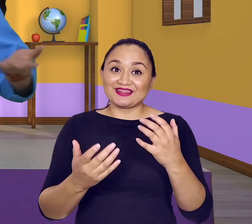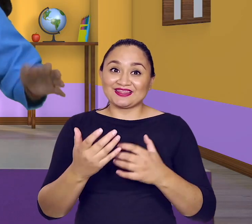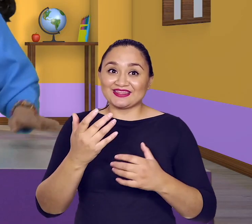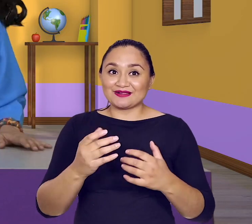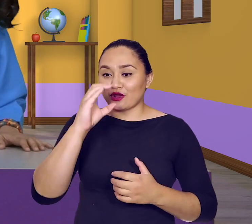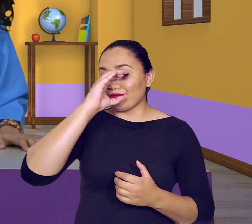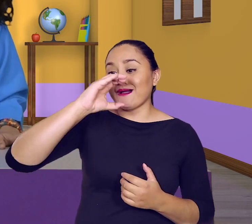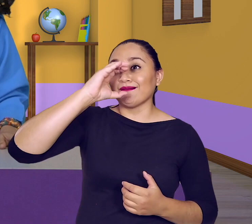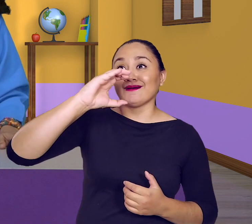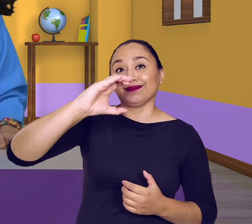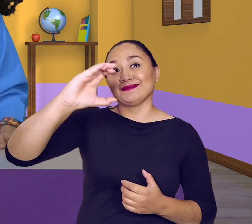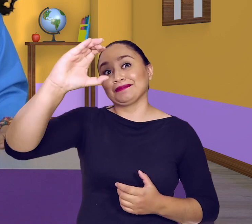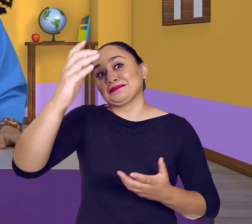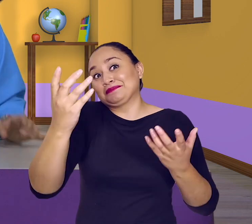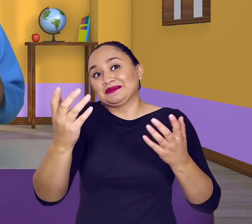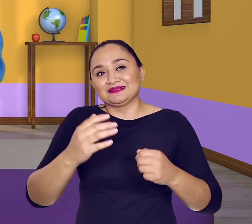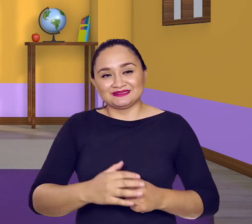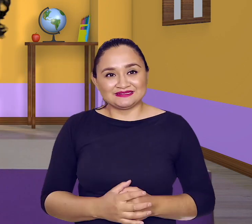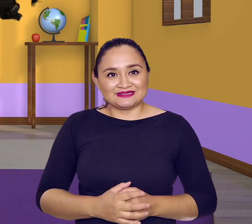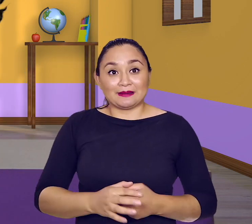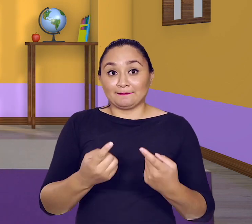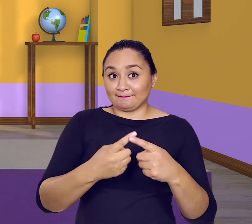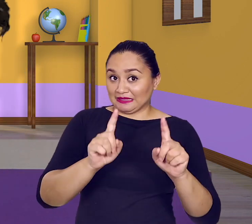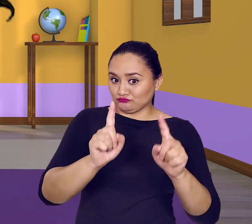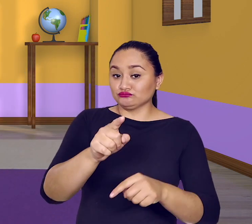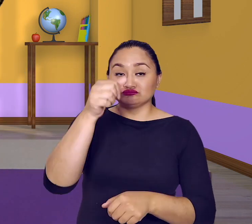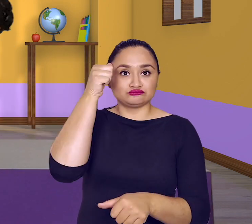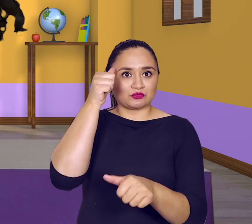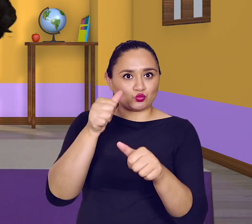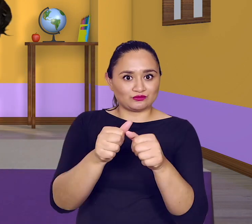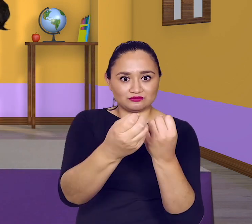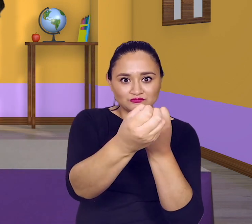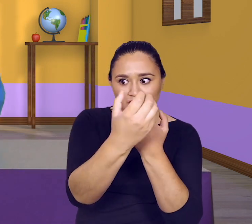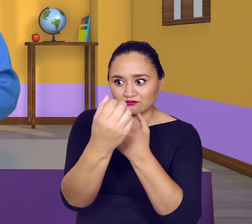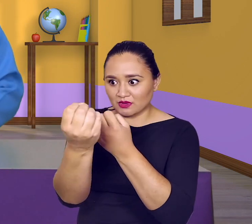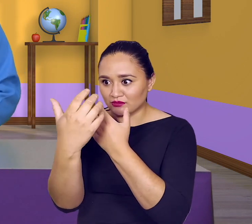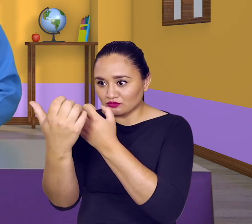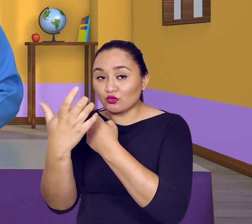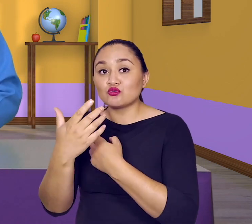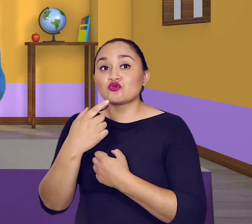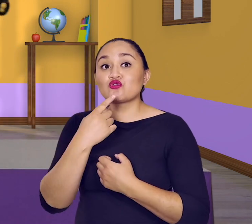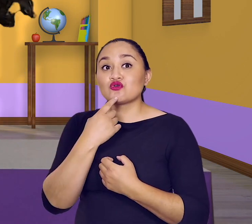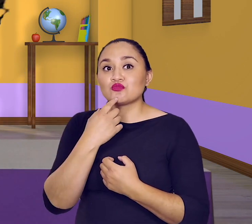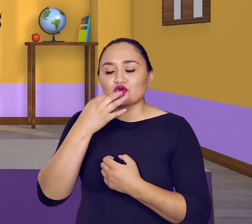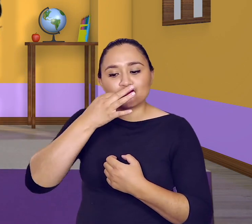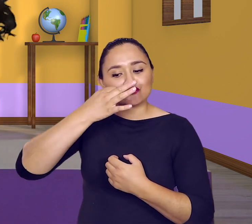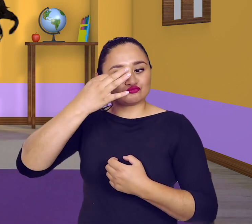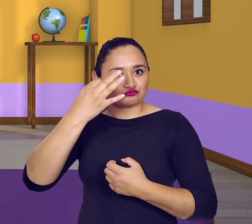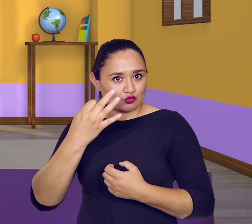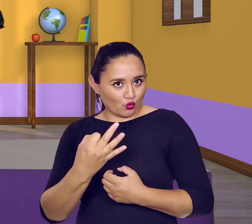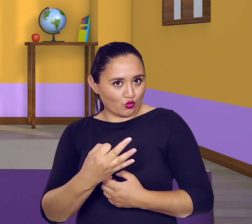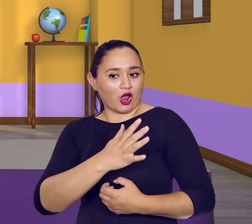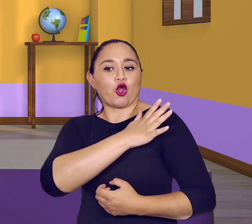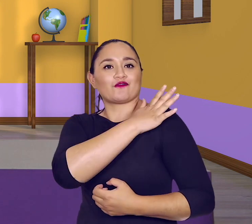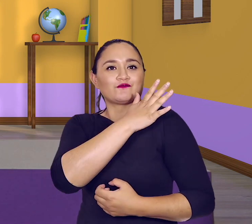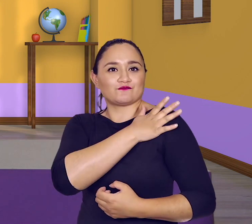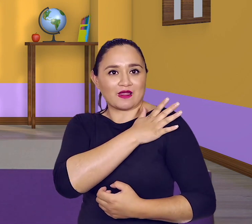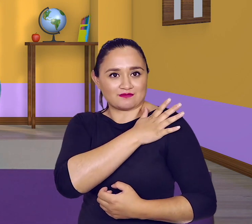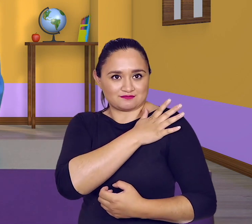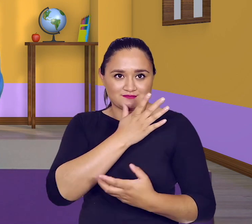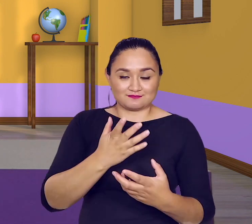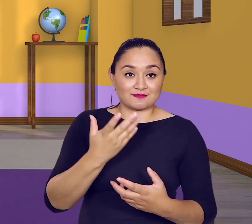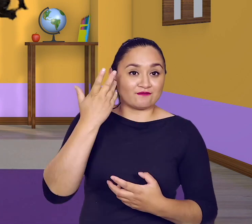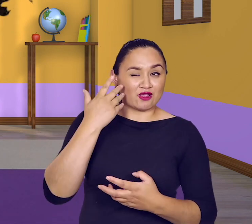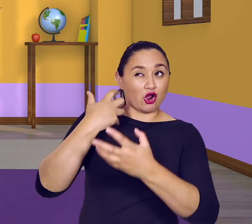o de pronto te meas desgastante pero recuerda que la información debe ser confiable y actualizada